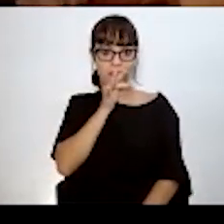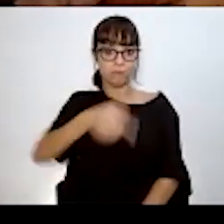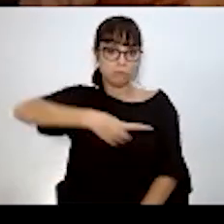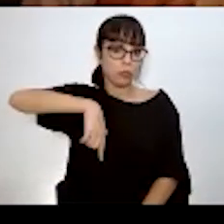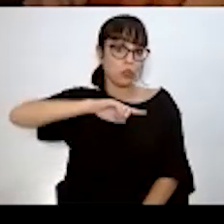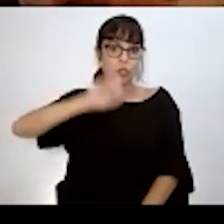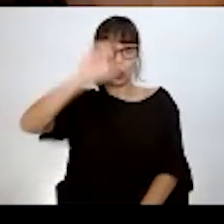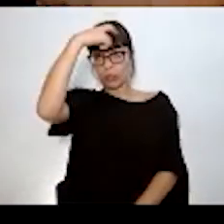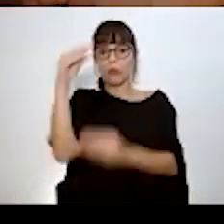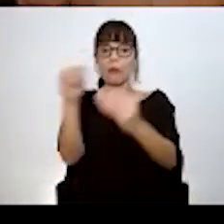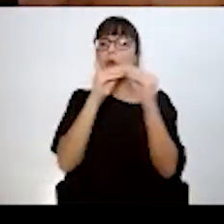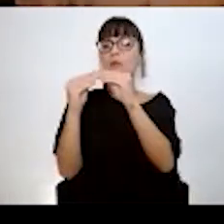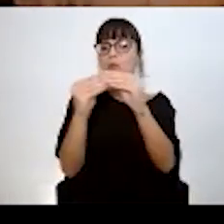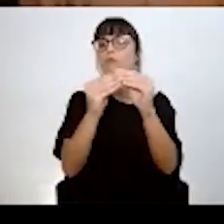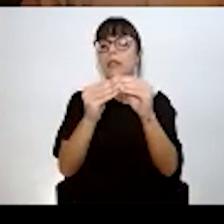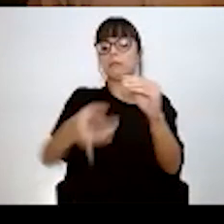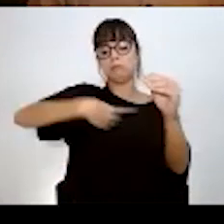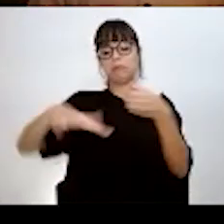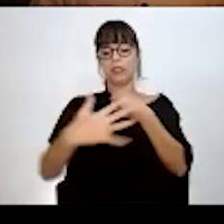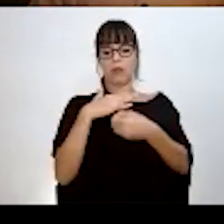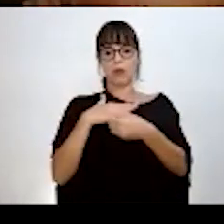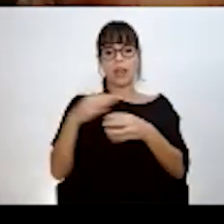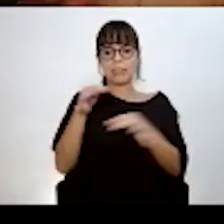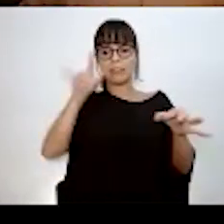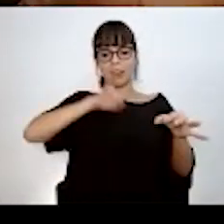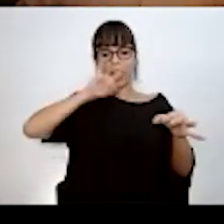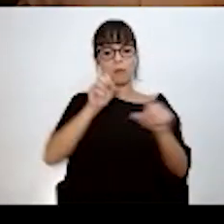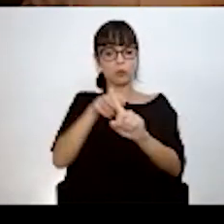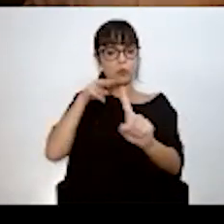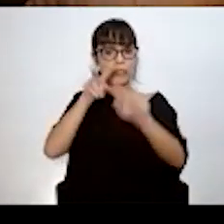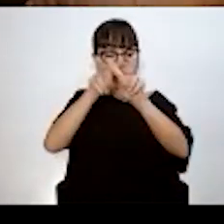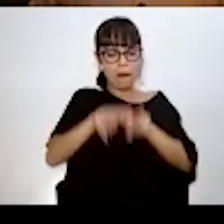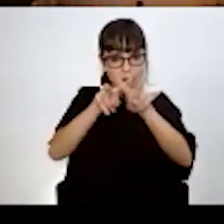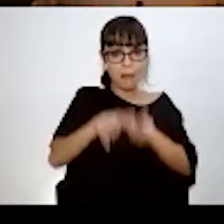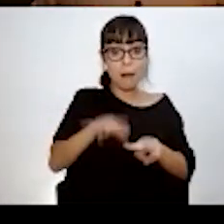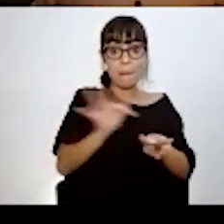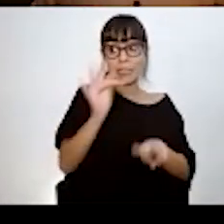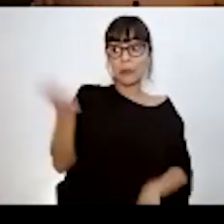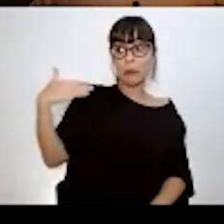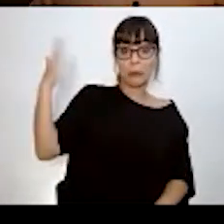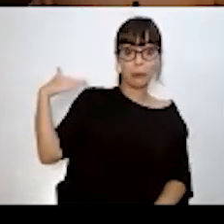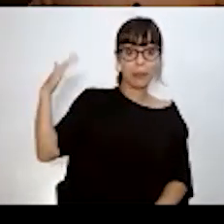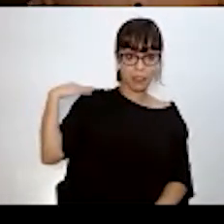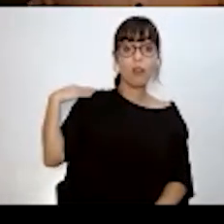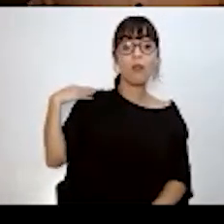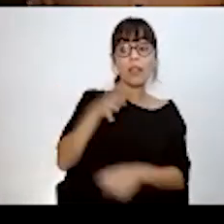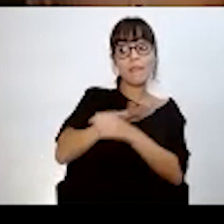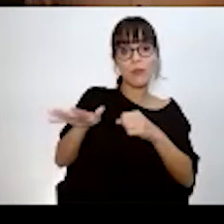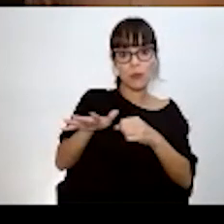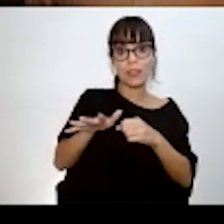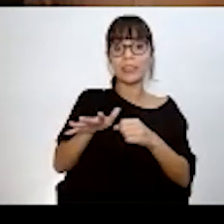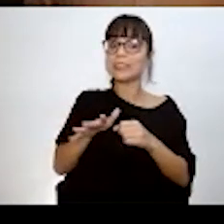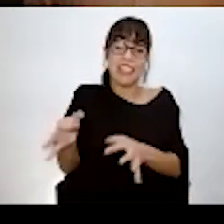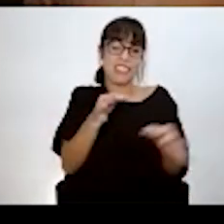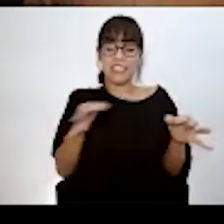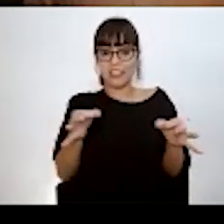también ha condicionado nuestra propia mirada sobre nuestro propio archipiélago, pero también sobre el pasado de nuestro archipiélago, constituyen lugares, como les